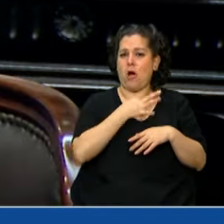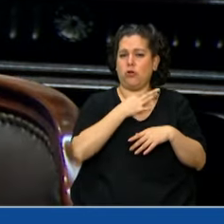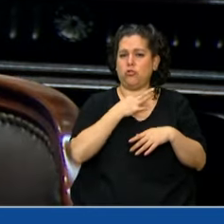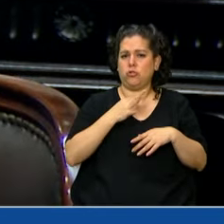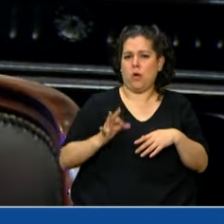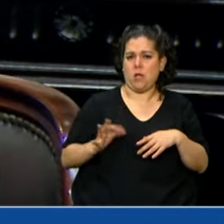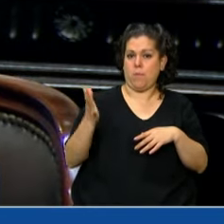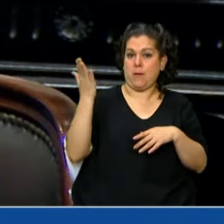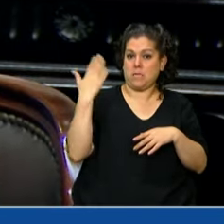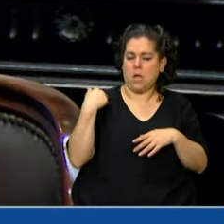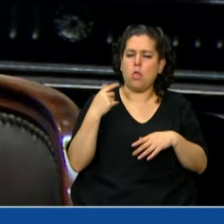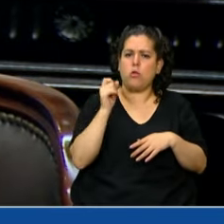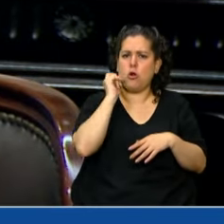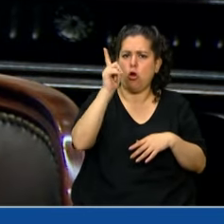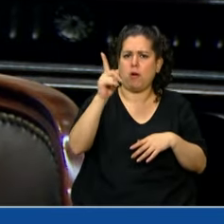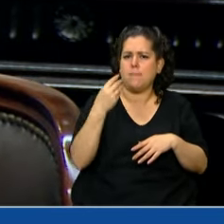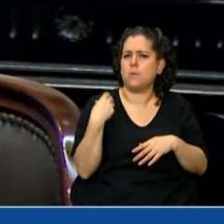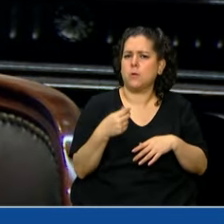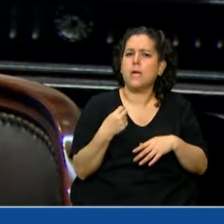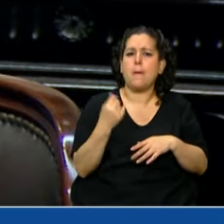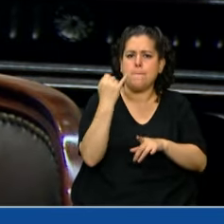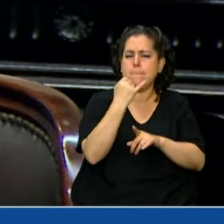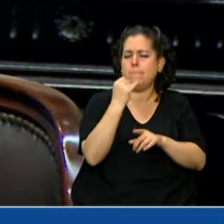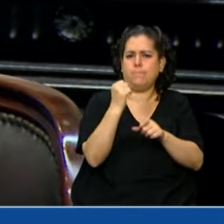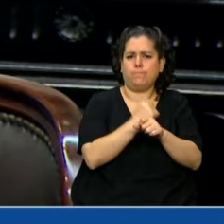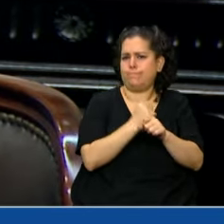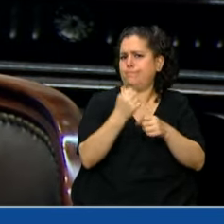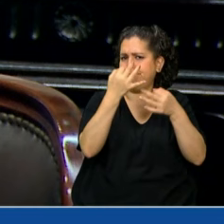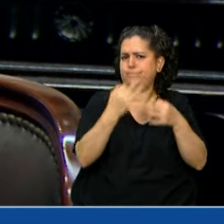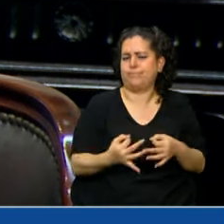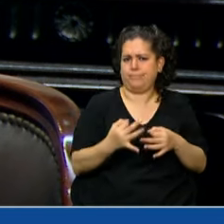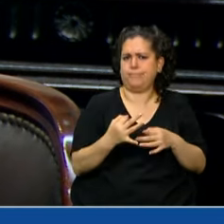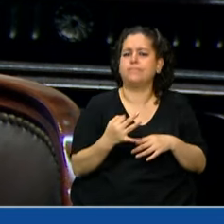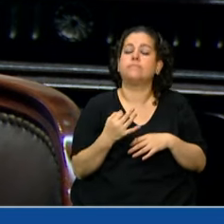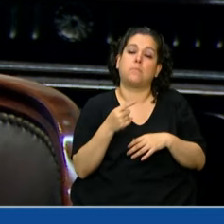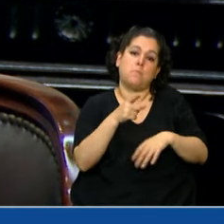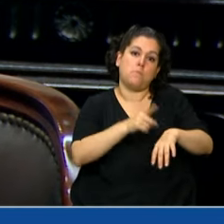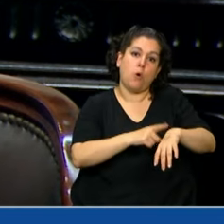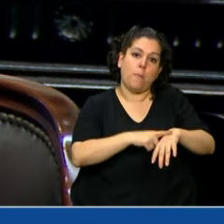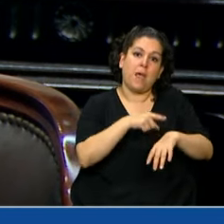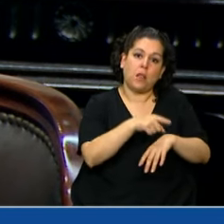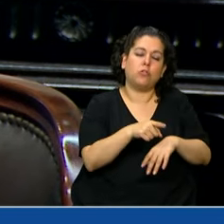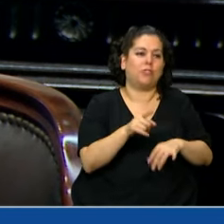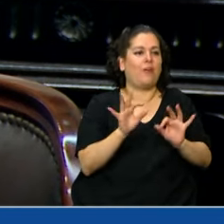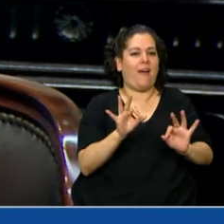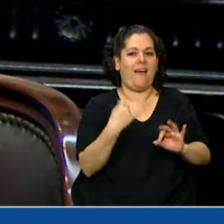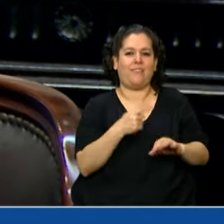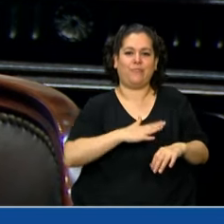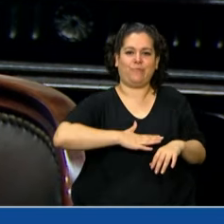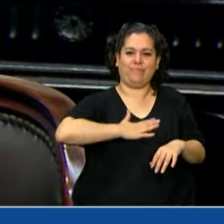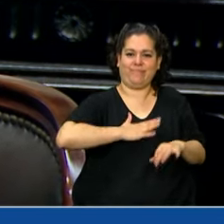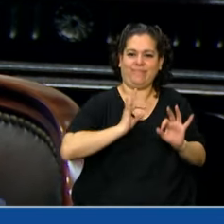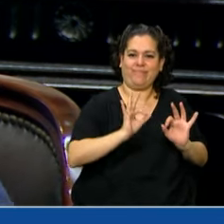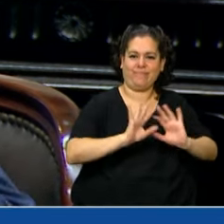pasado logramos una media sanción que en su momento nos había dejado satisfechos